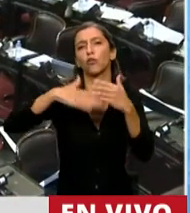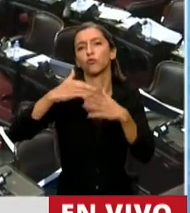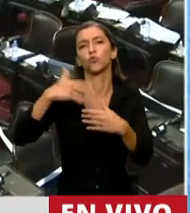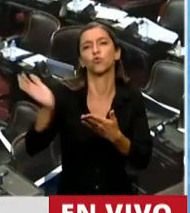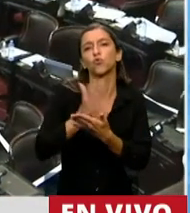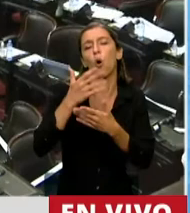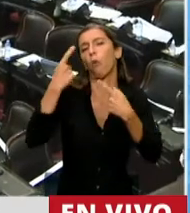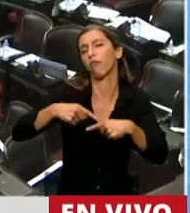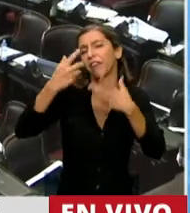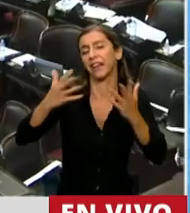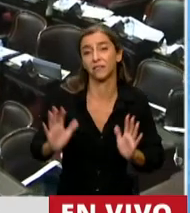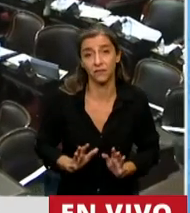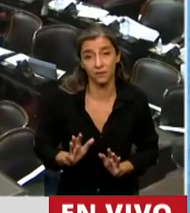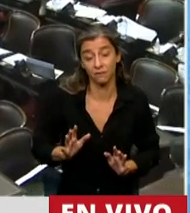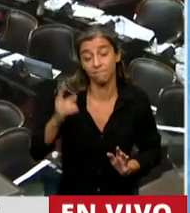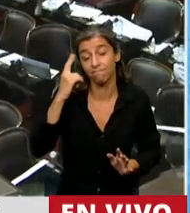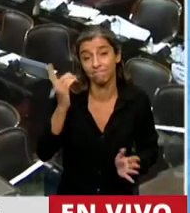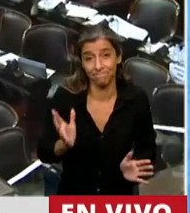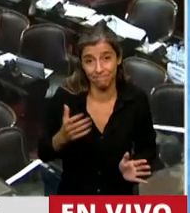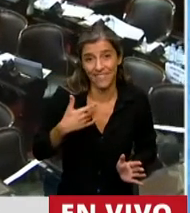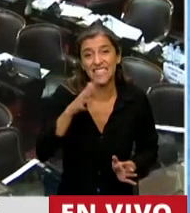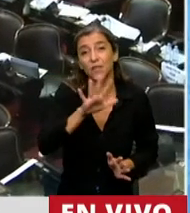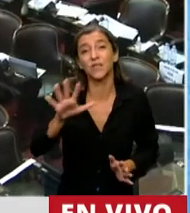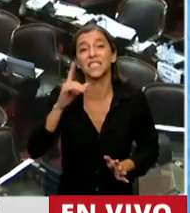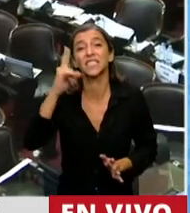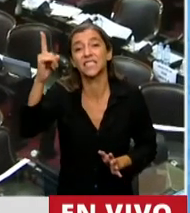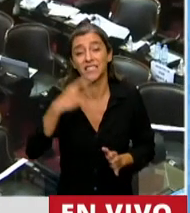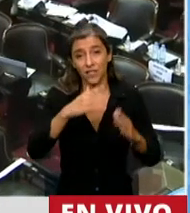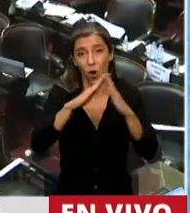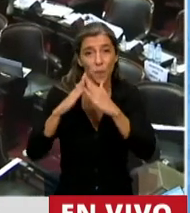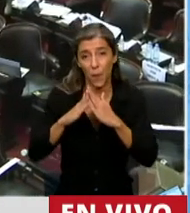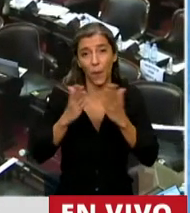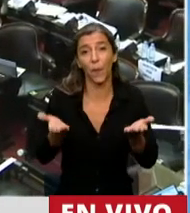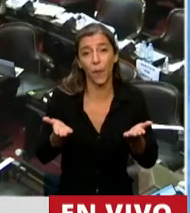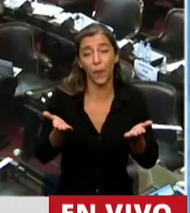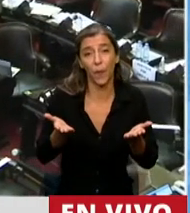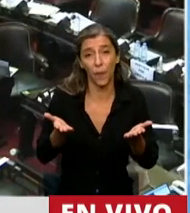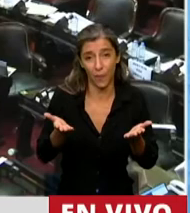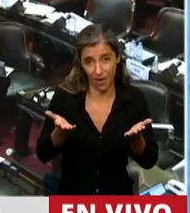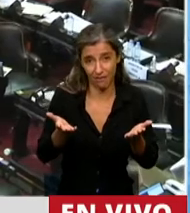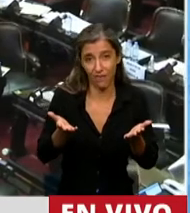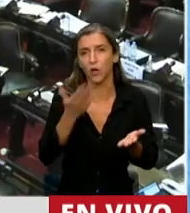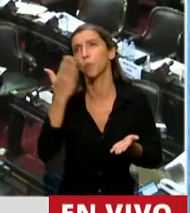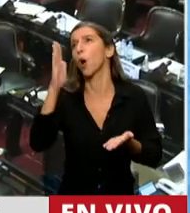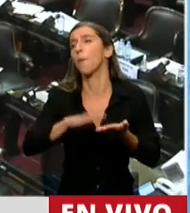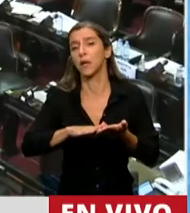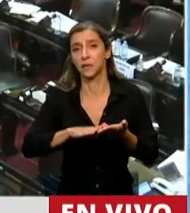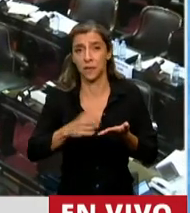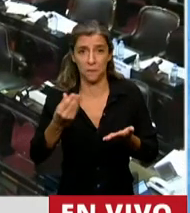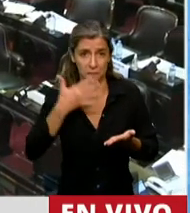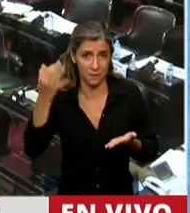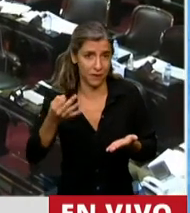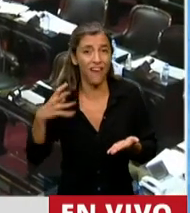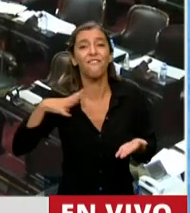Imagínese 55.000 viviendas de esta promesa con 4 millones de viviendas